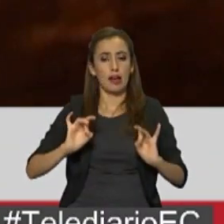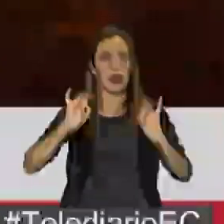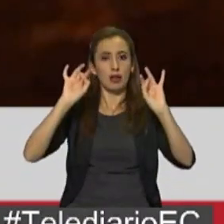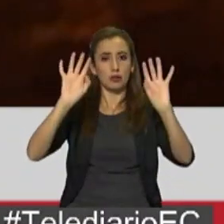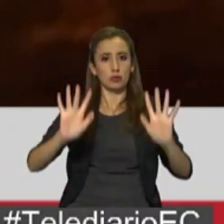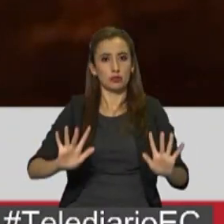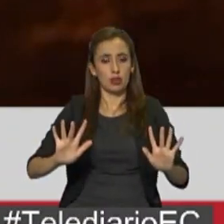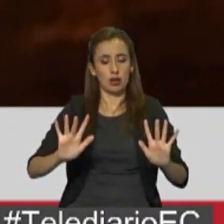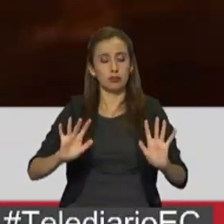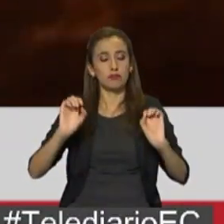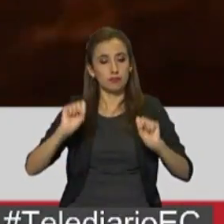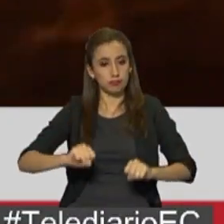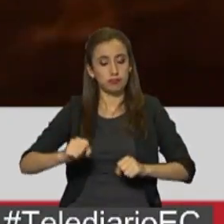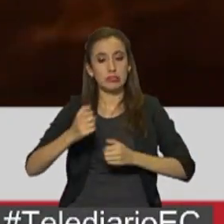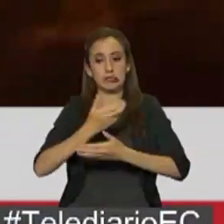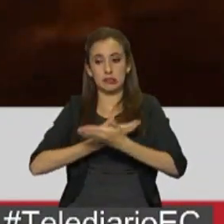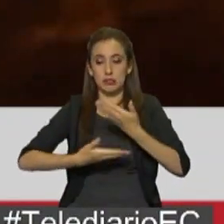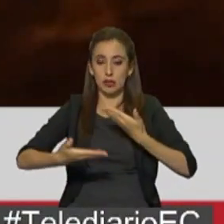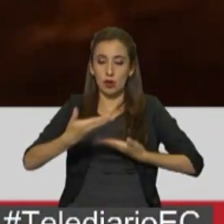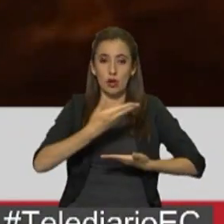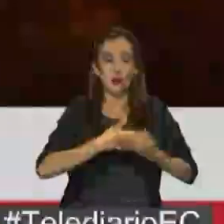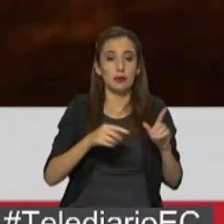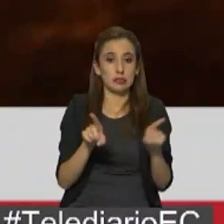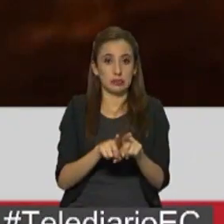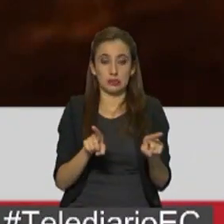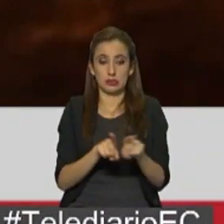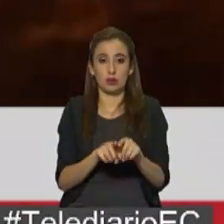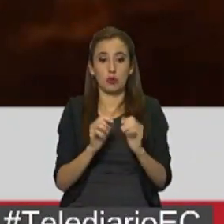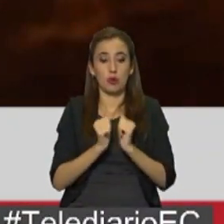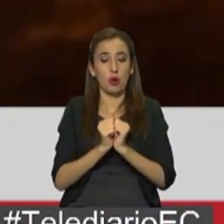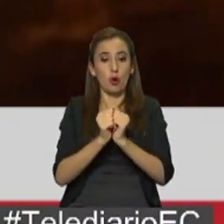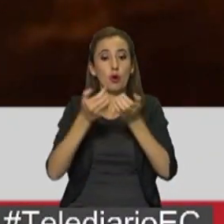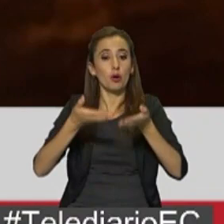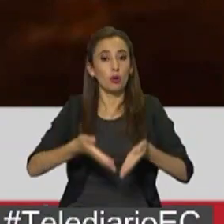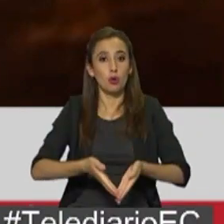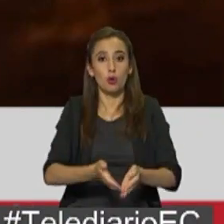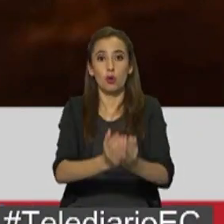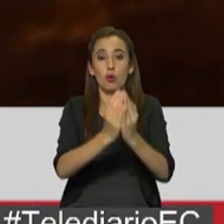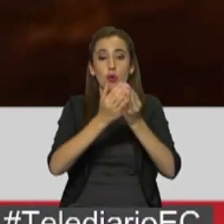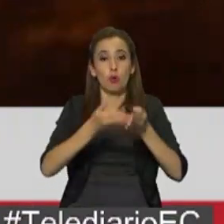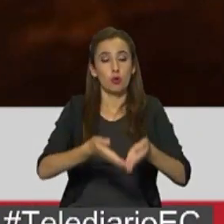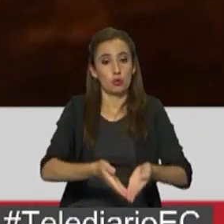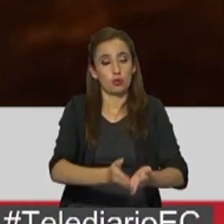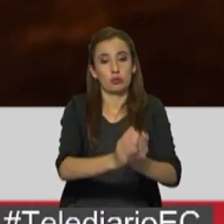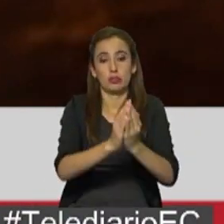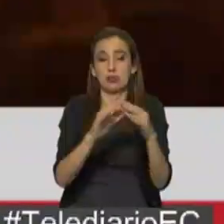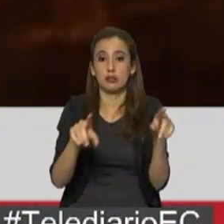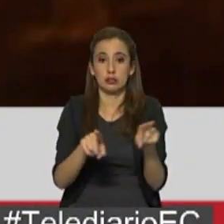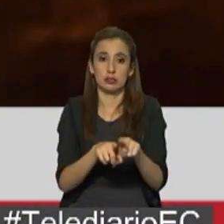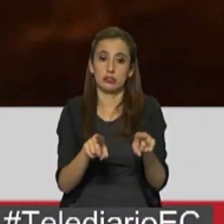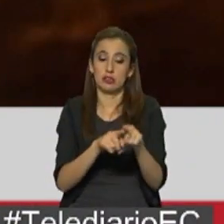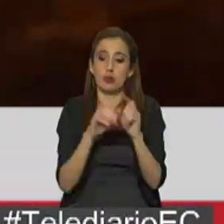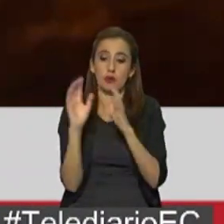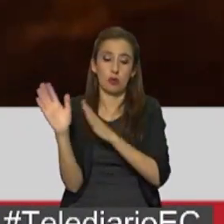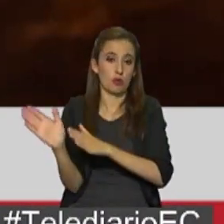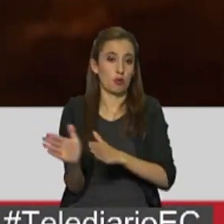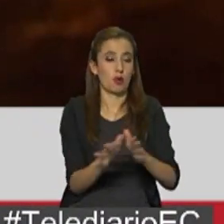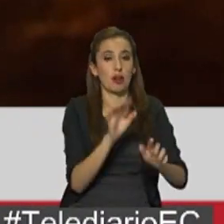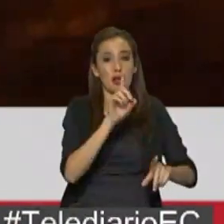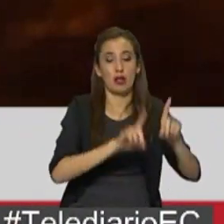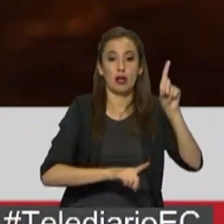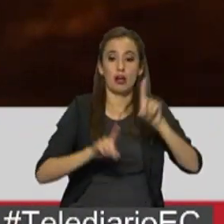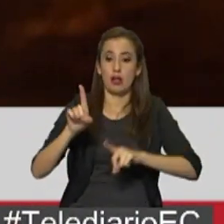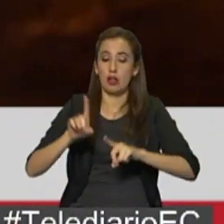y de hecho junto con la compañía de cruceros que fue la que finalmente despachó el avión